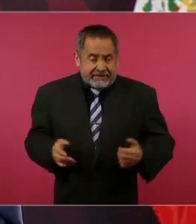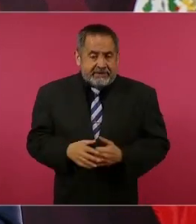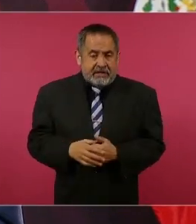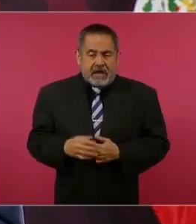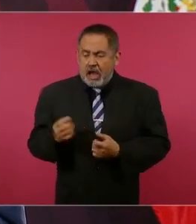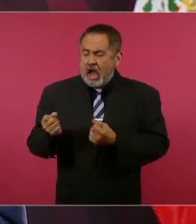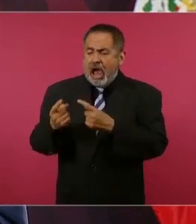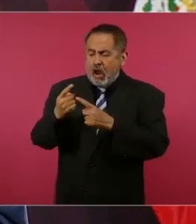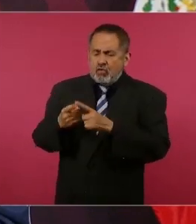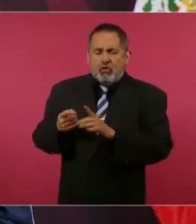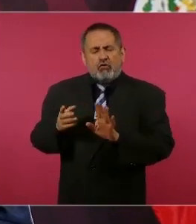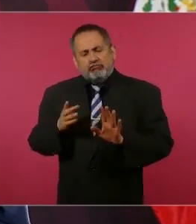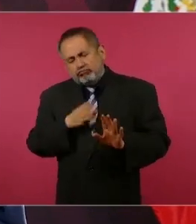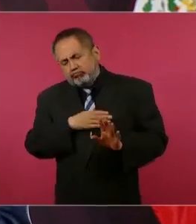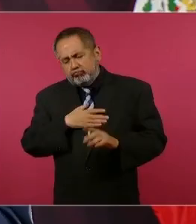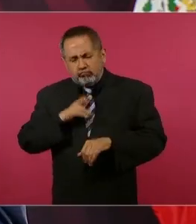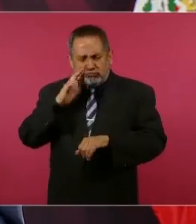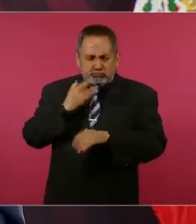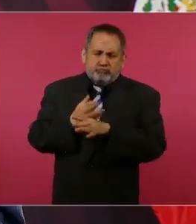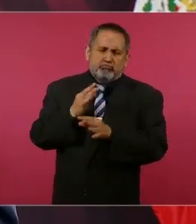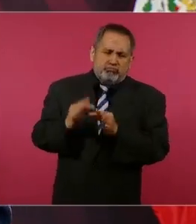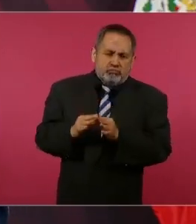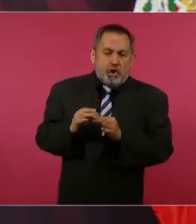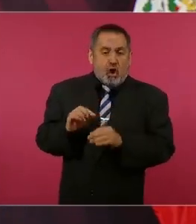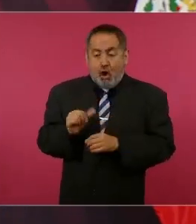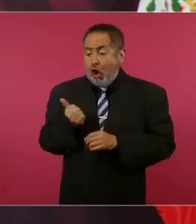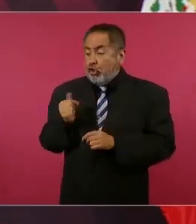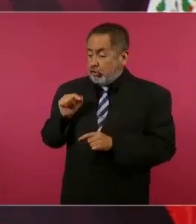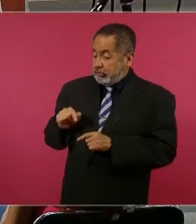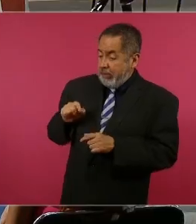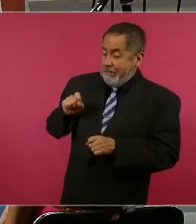unos más responsables, otros